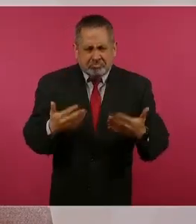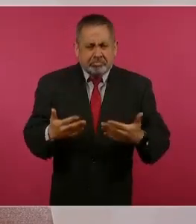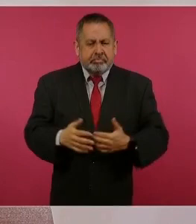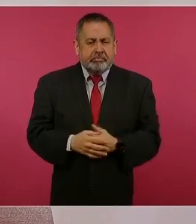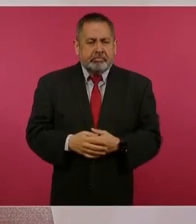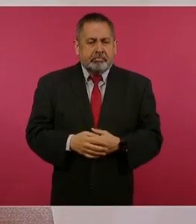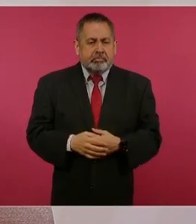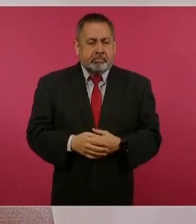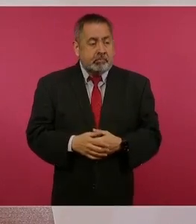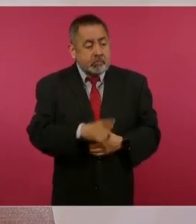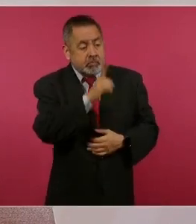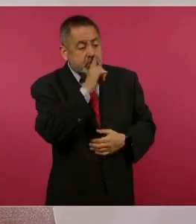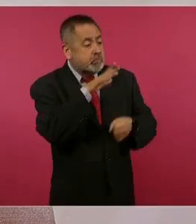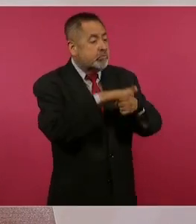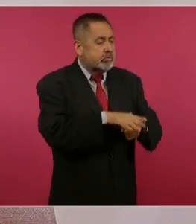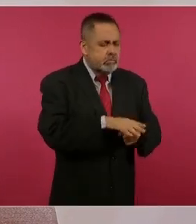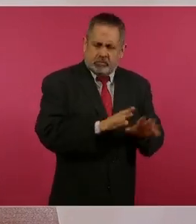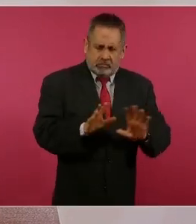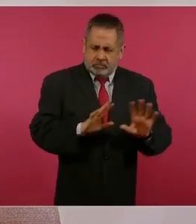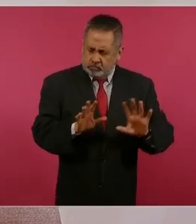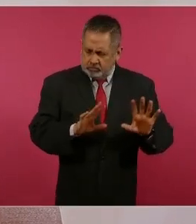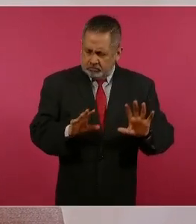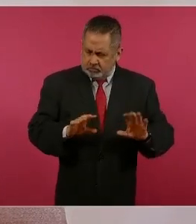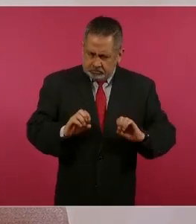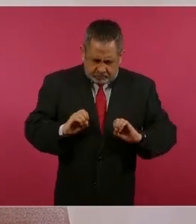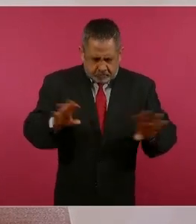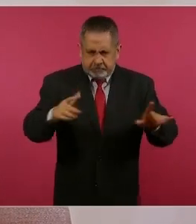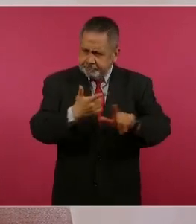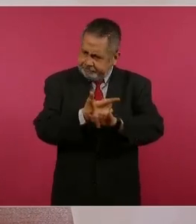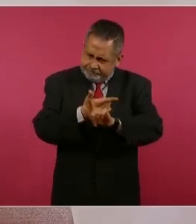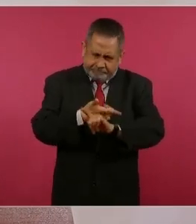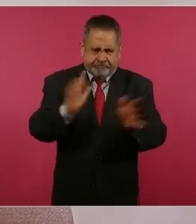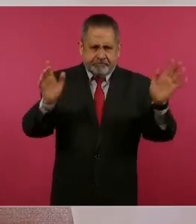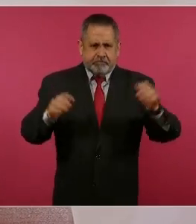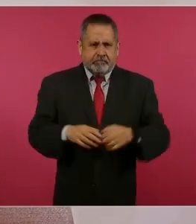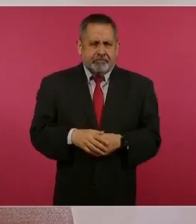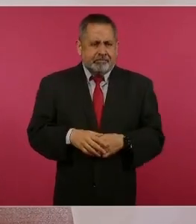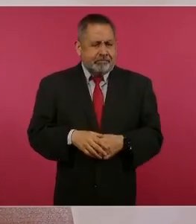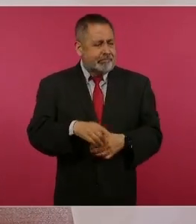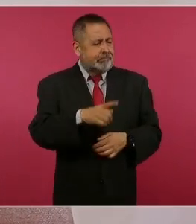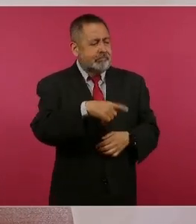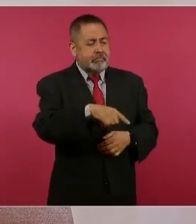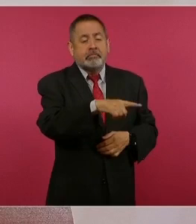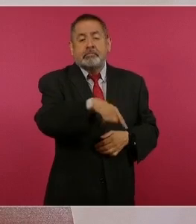Pero dice, no puede ser. Todos son iguales.